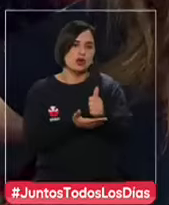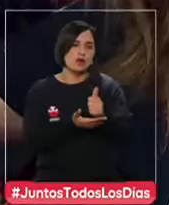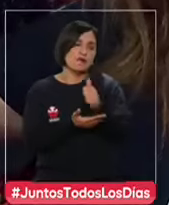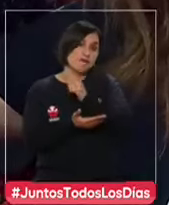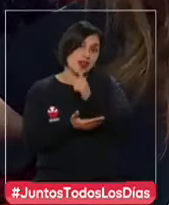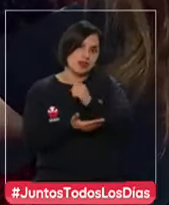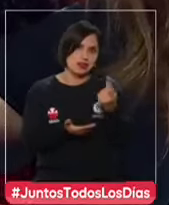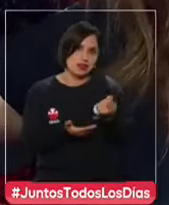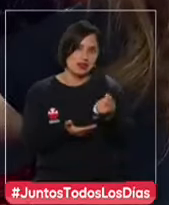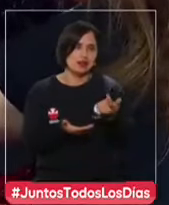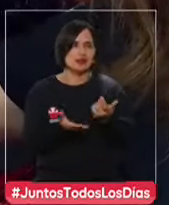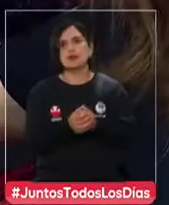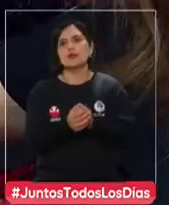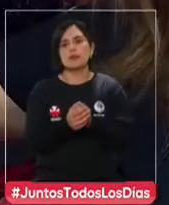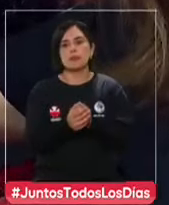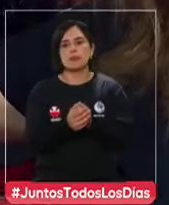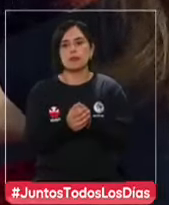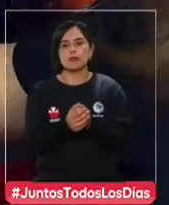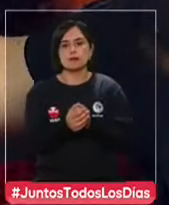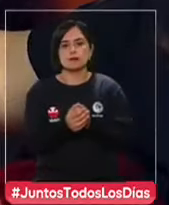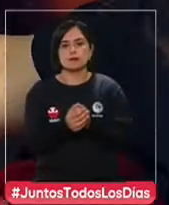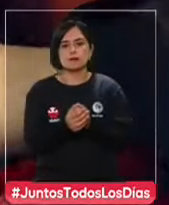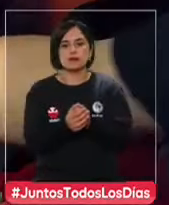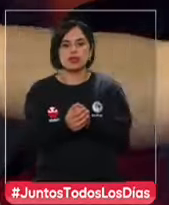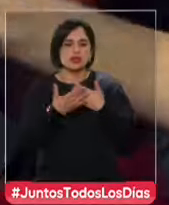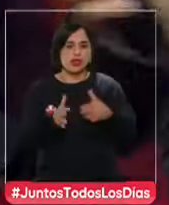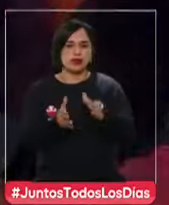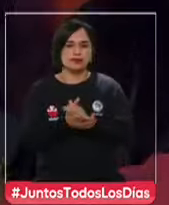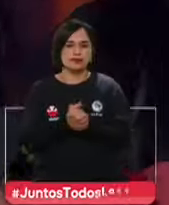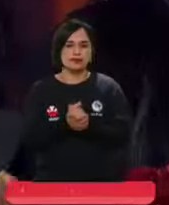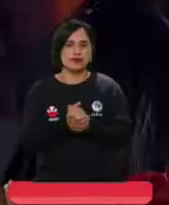bajitos, así que a apoyar la causa desde ya.